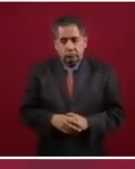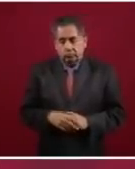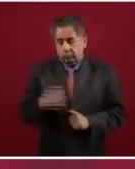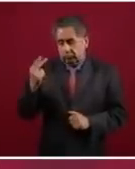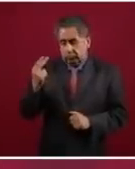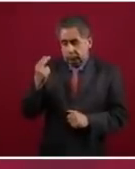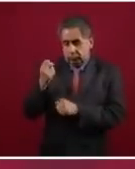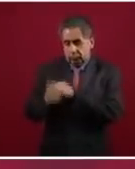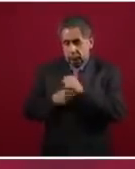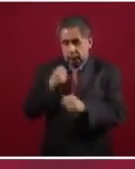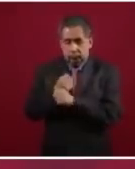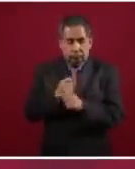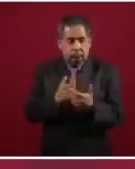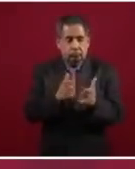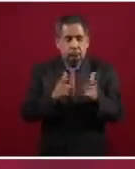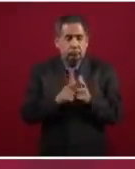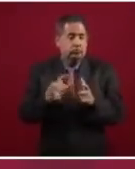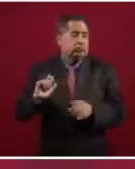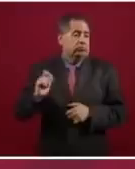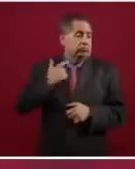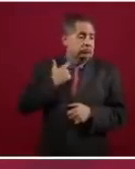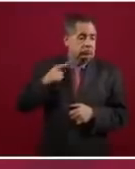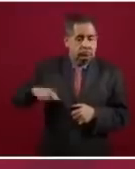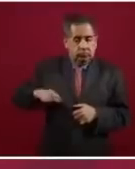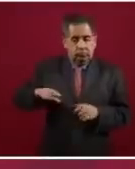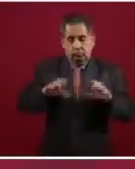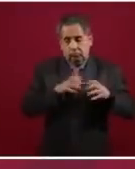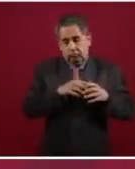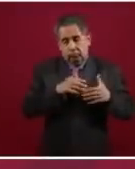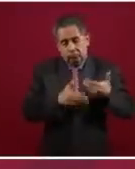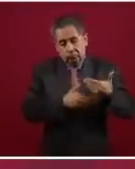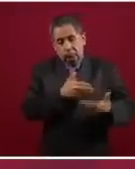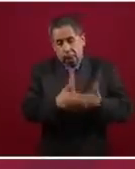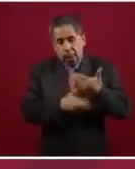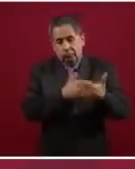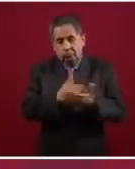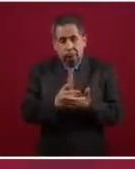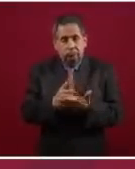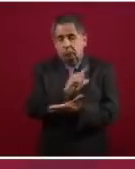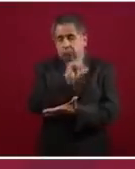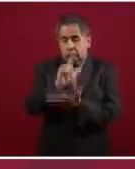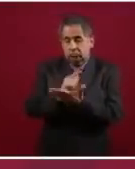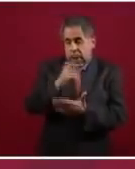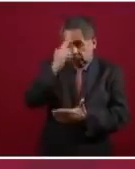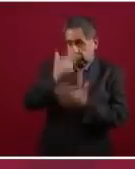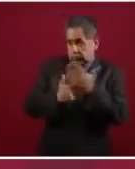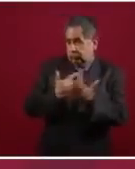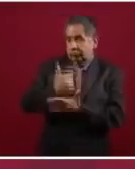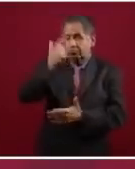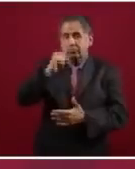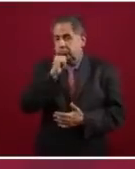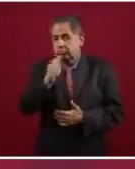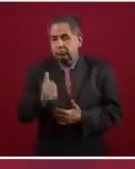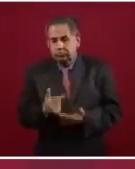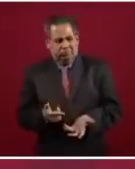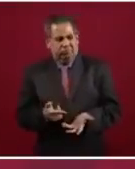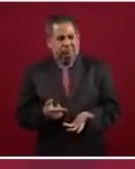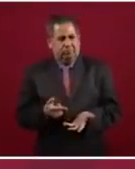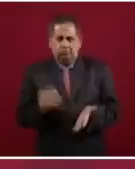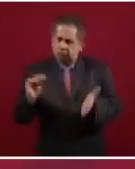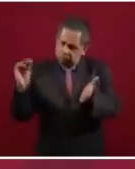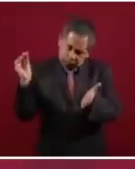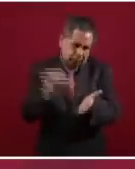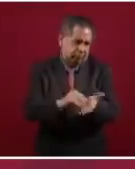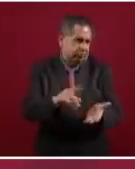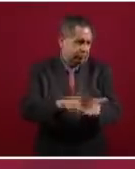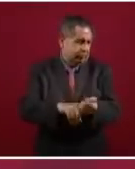25 años pasó sin que fuese delito grave la corrupción y se terminó